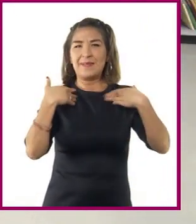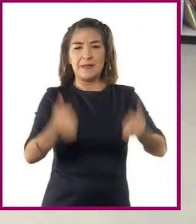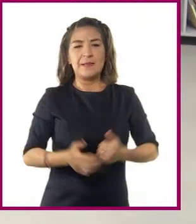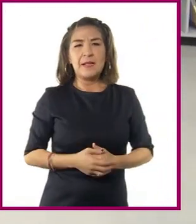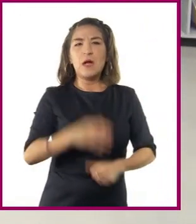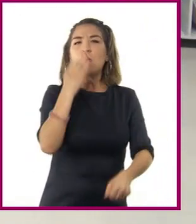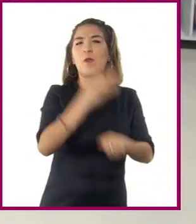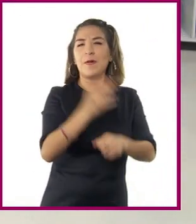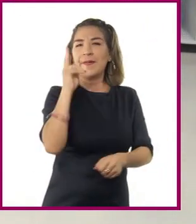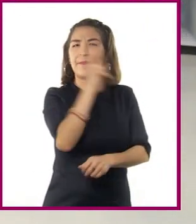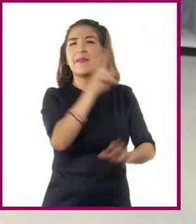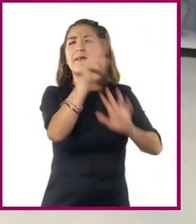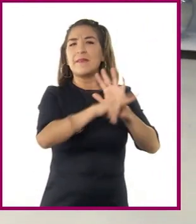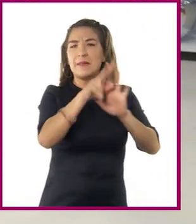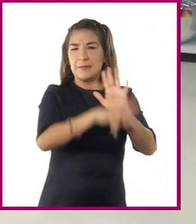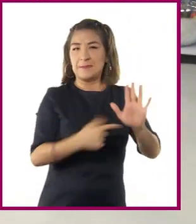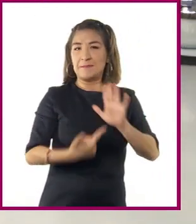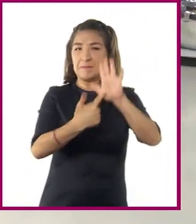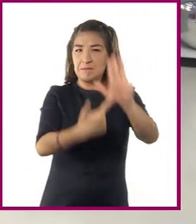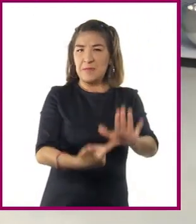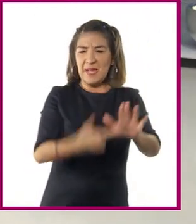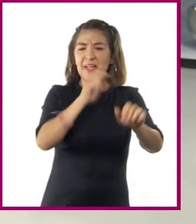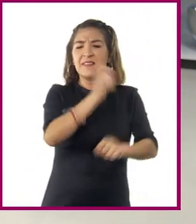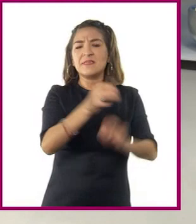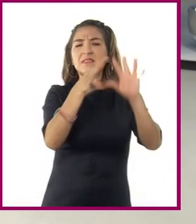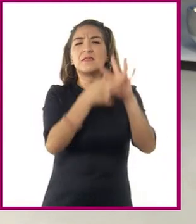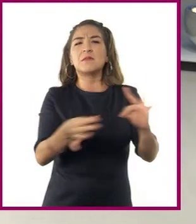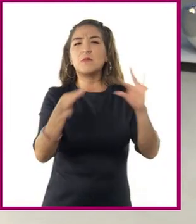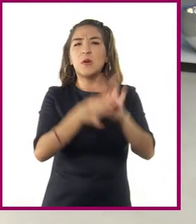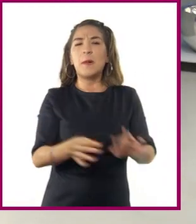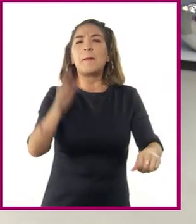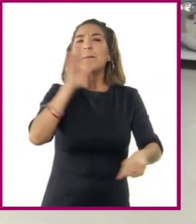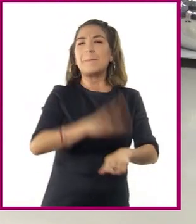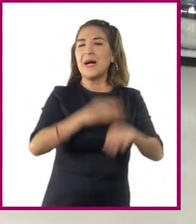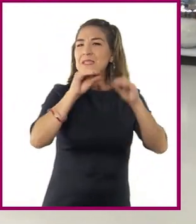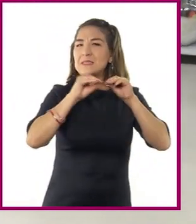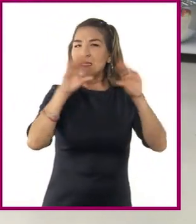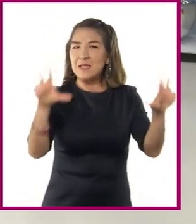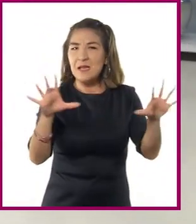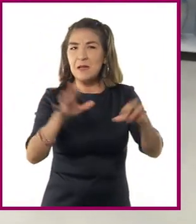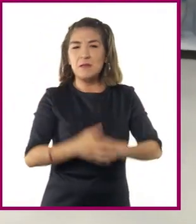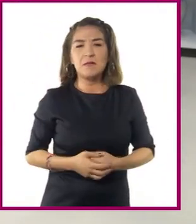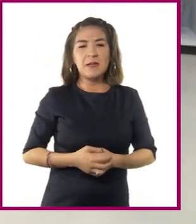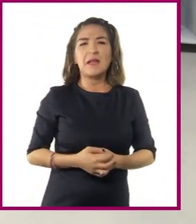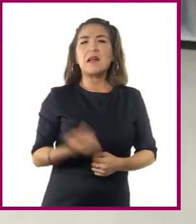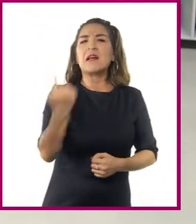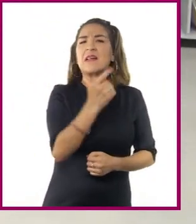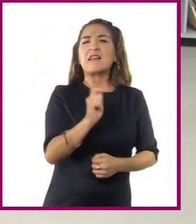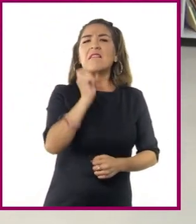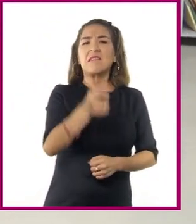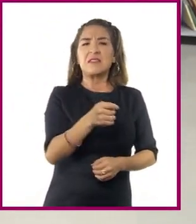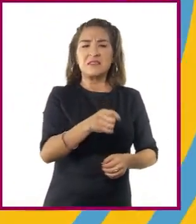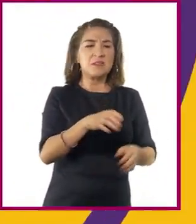el siguiente video que presentaremos, nos explican de manera directa qué es un Estado de Derecho.